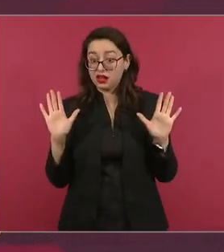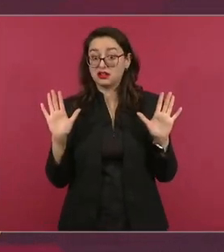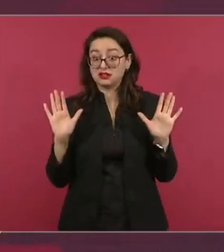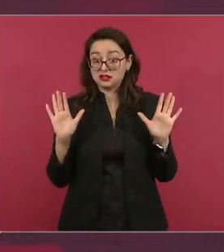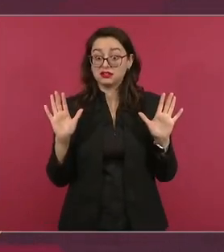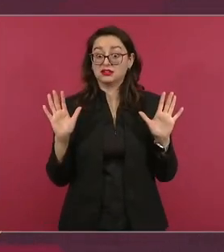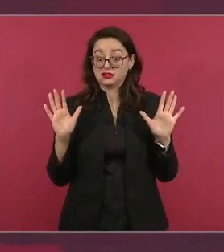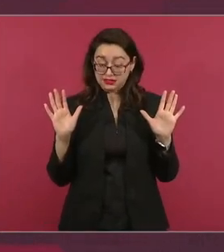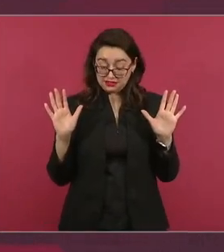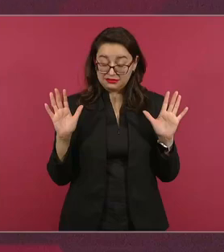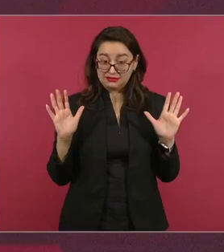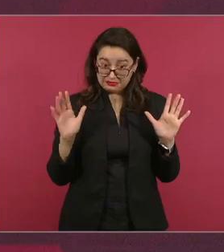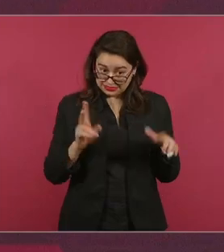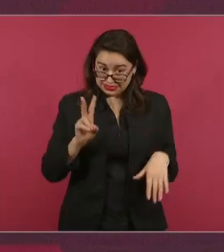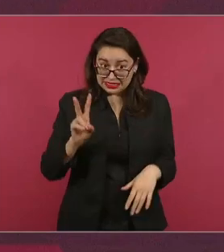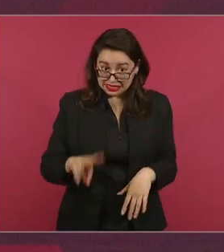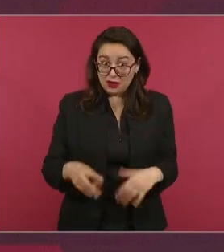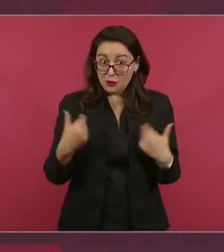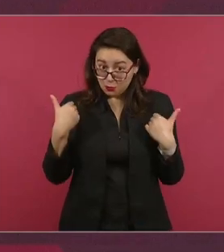quiénes son los